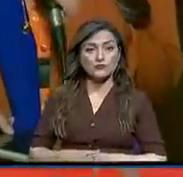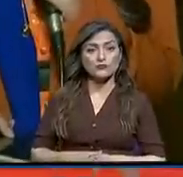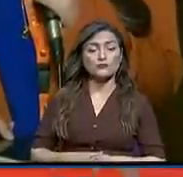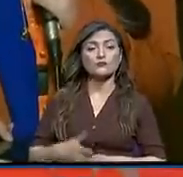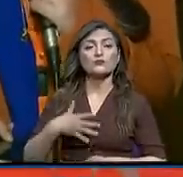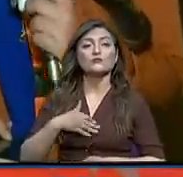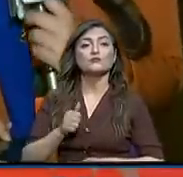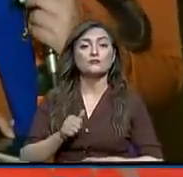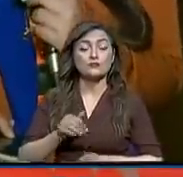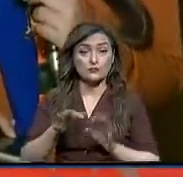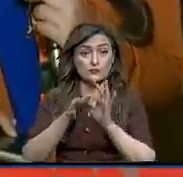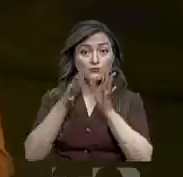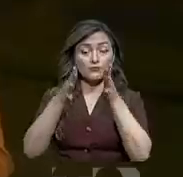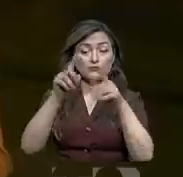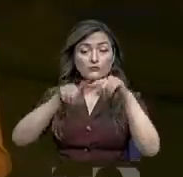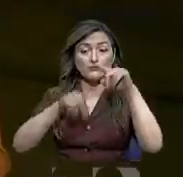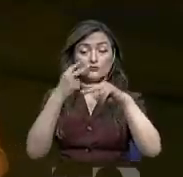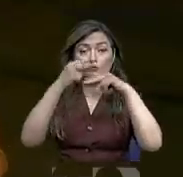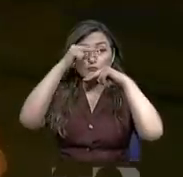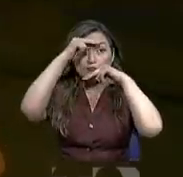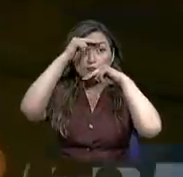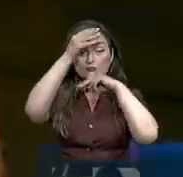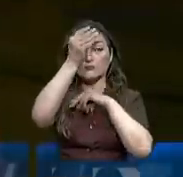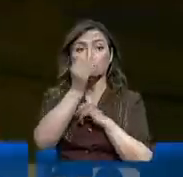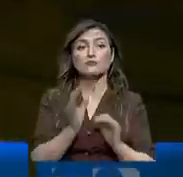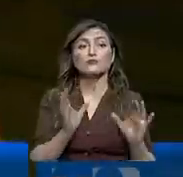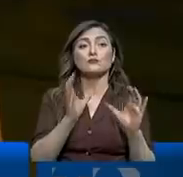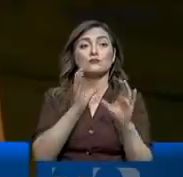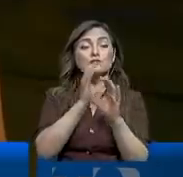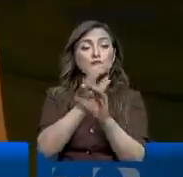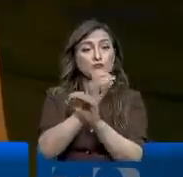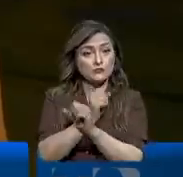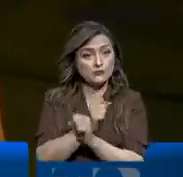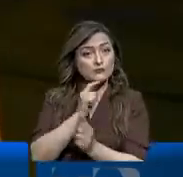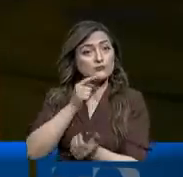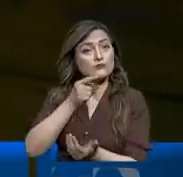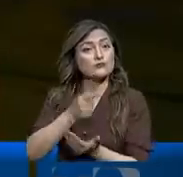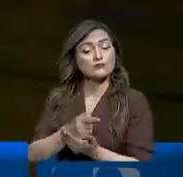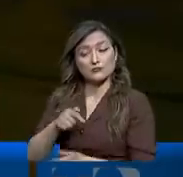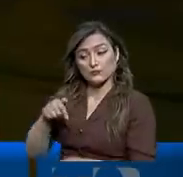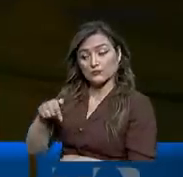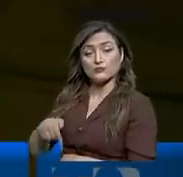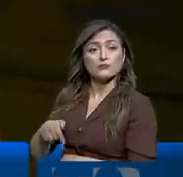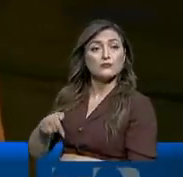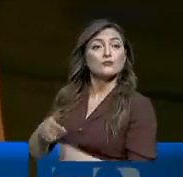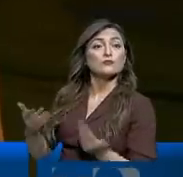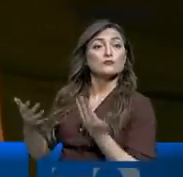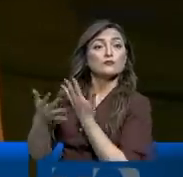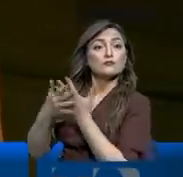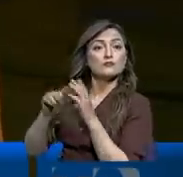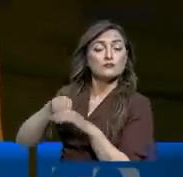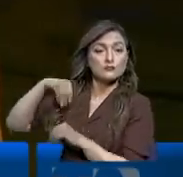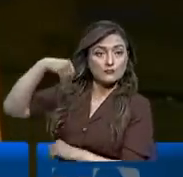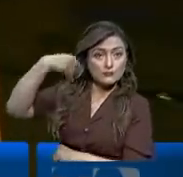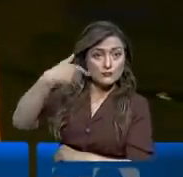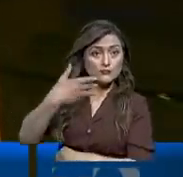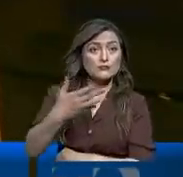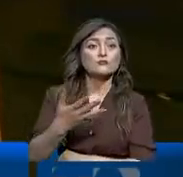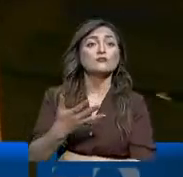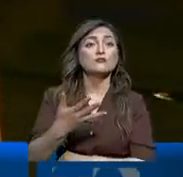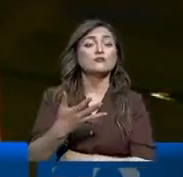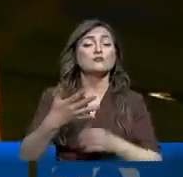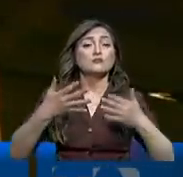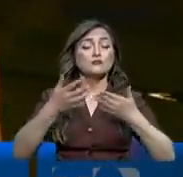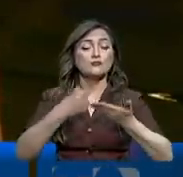de tal compañeros amigos televidentes muy buenas noches así es esta hora nosotros seguimos aquí en los exteriores del centro de privación de